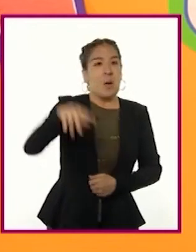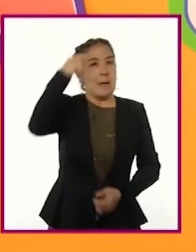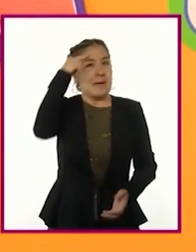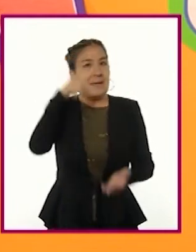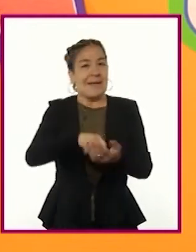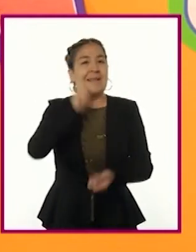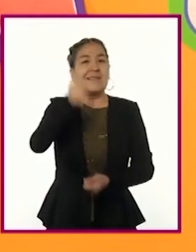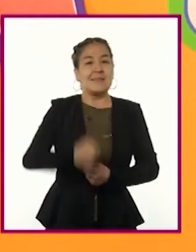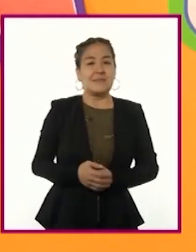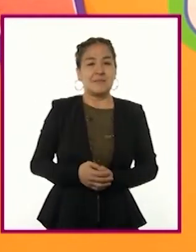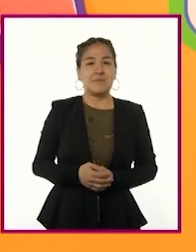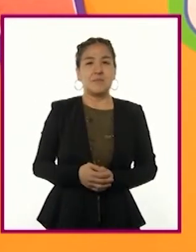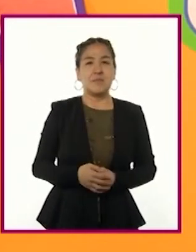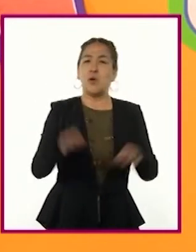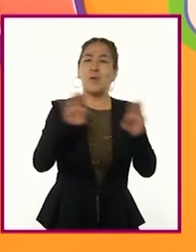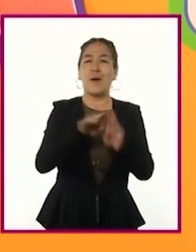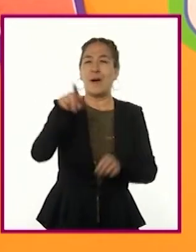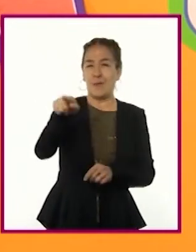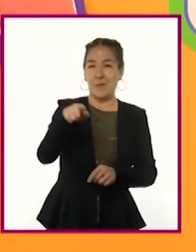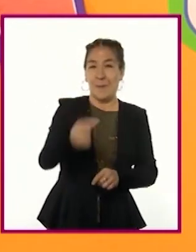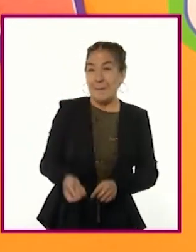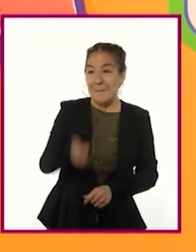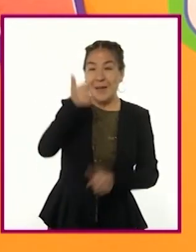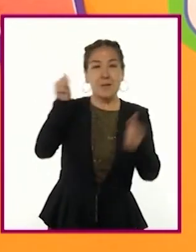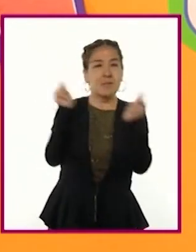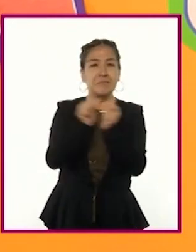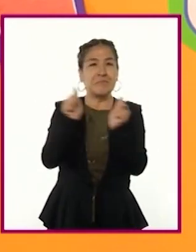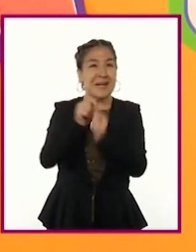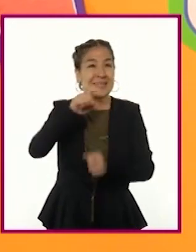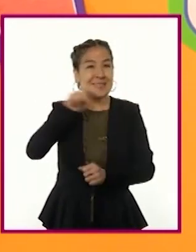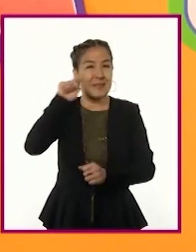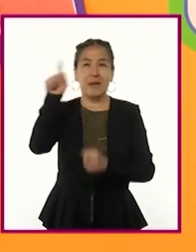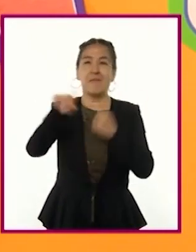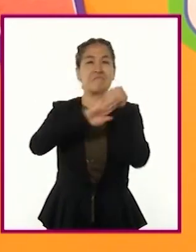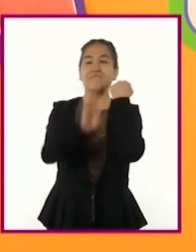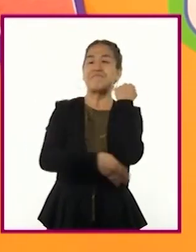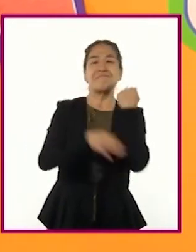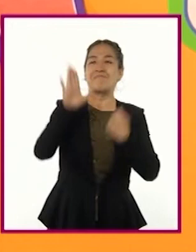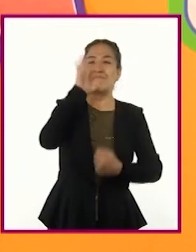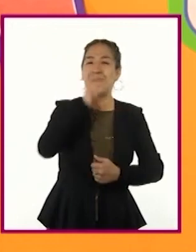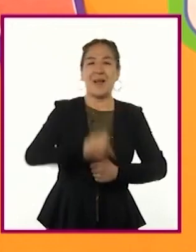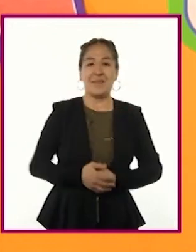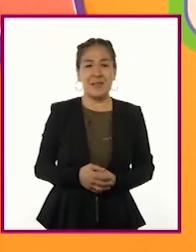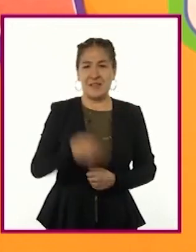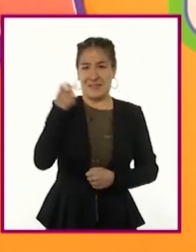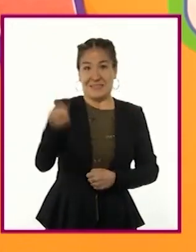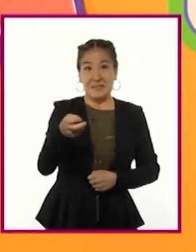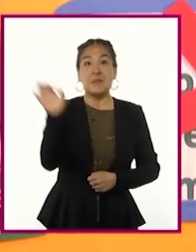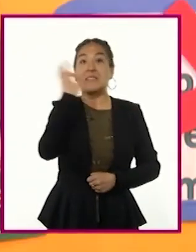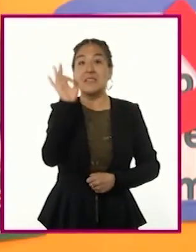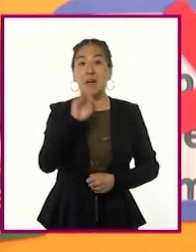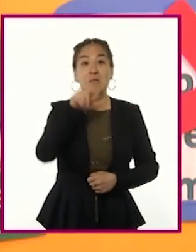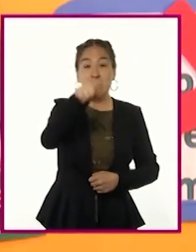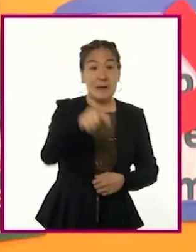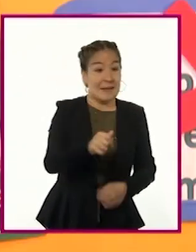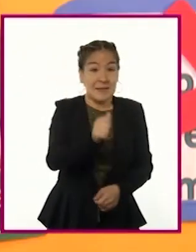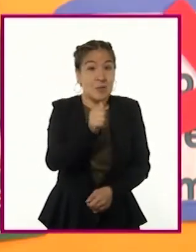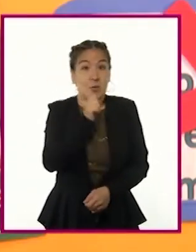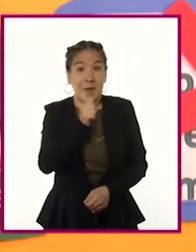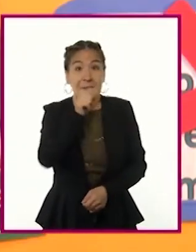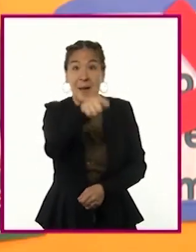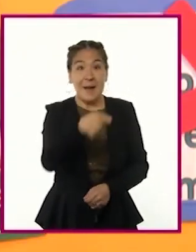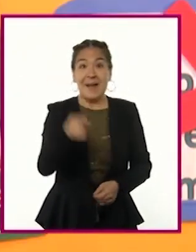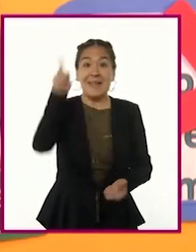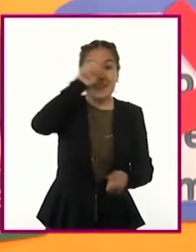que no es posible quedar embarazada en su primera relación sexual o que esto no puede pasar si aún no